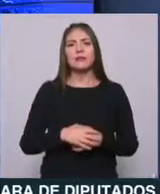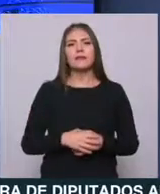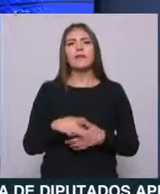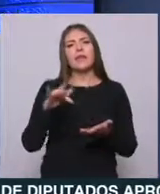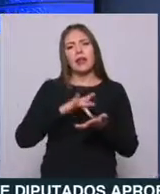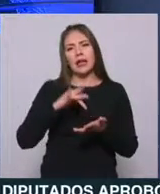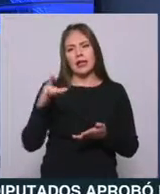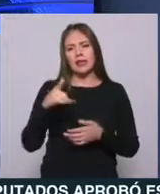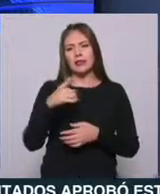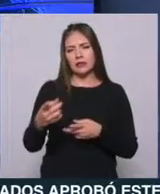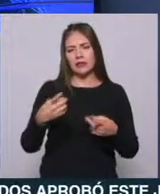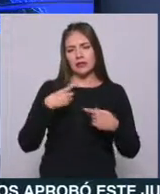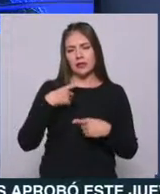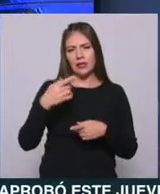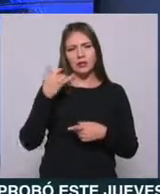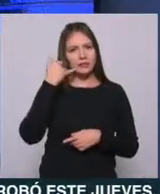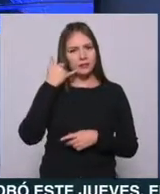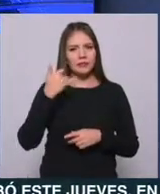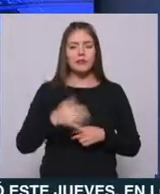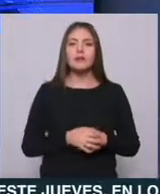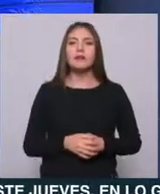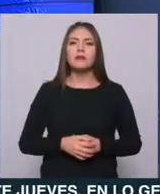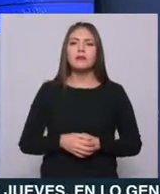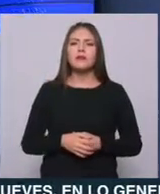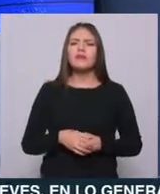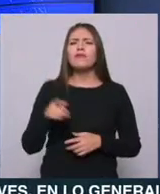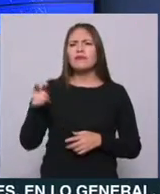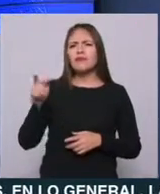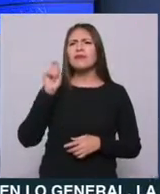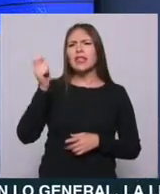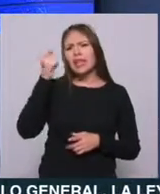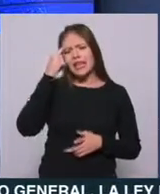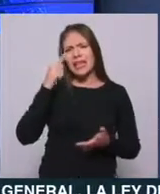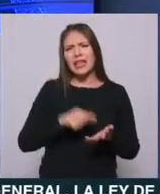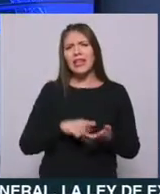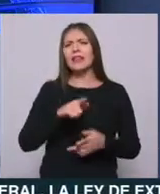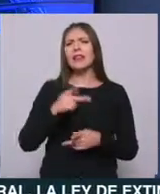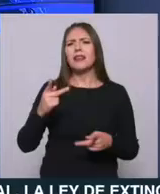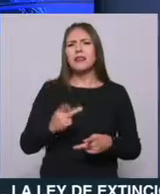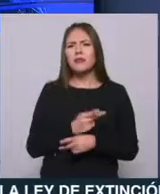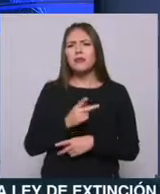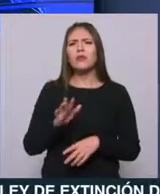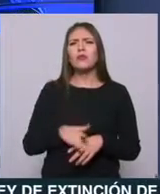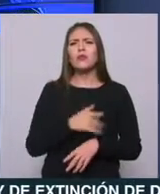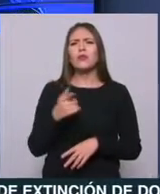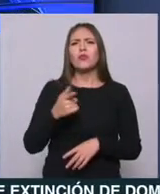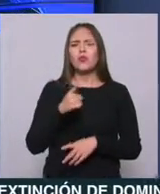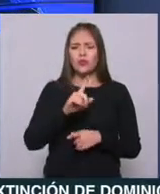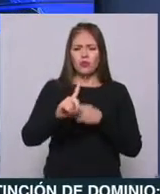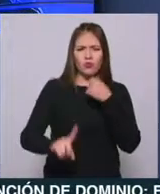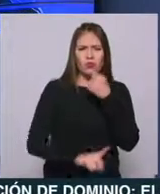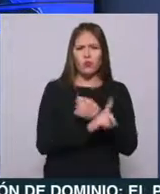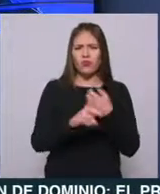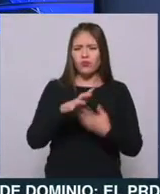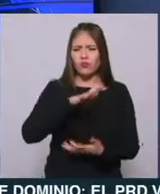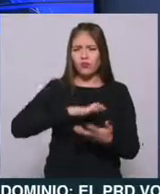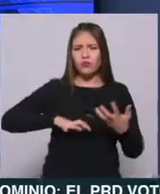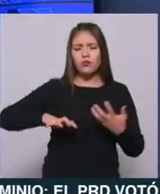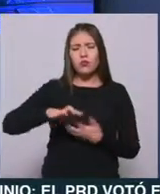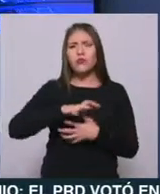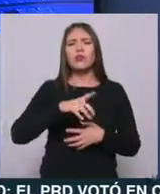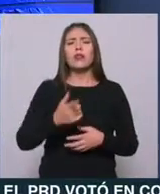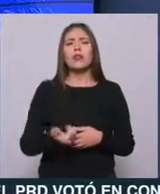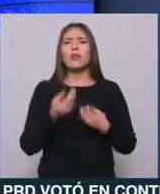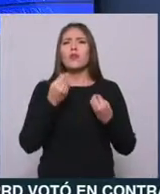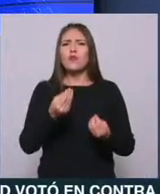Juan Martín, ¿a qué consideras tú que se deben estos terribles síntomas de una gran descomposición social en la que